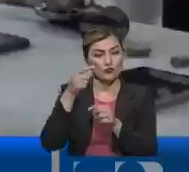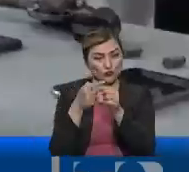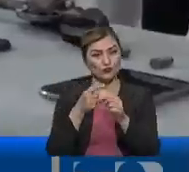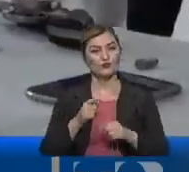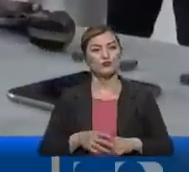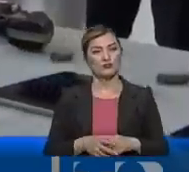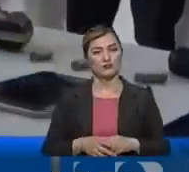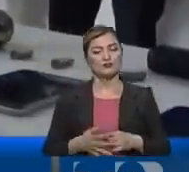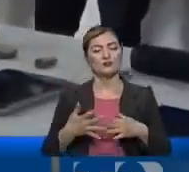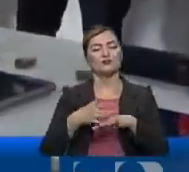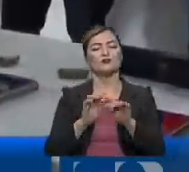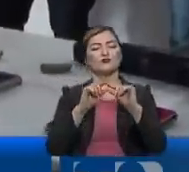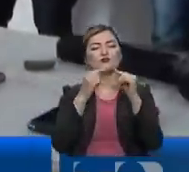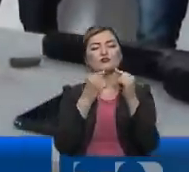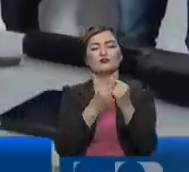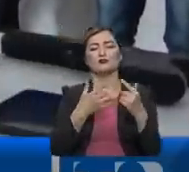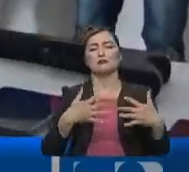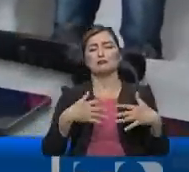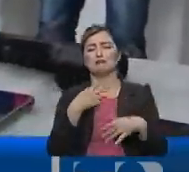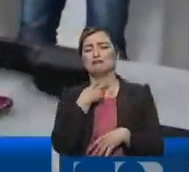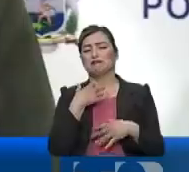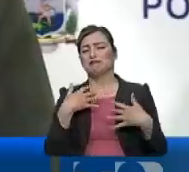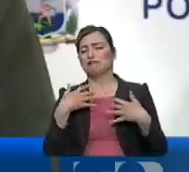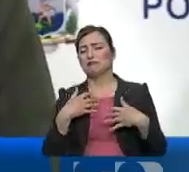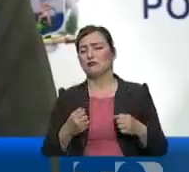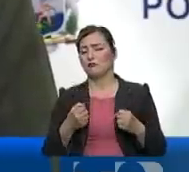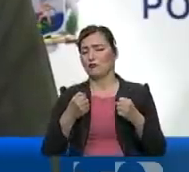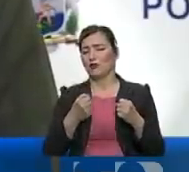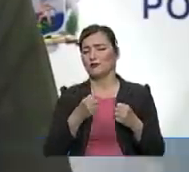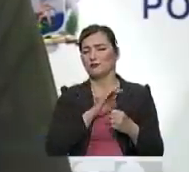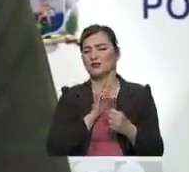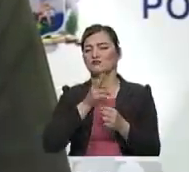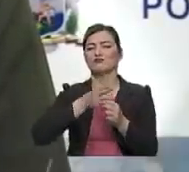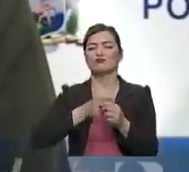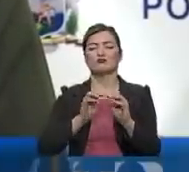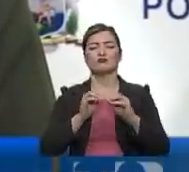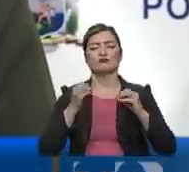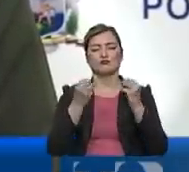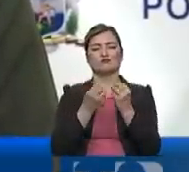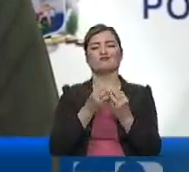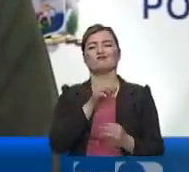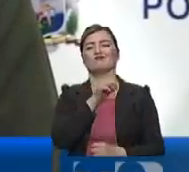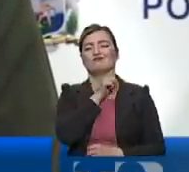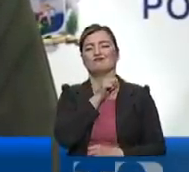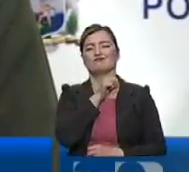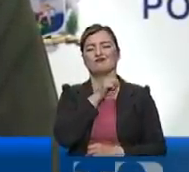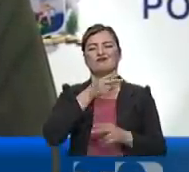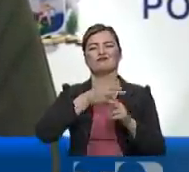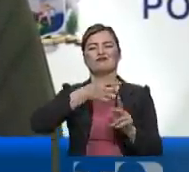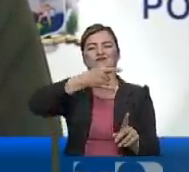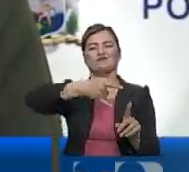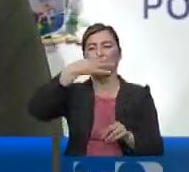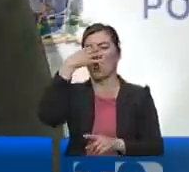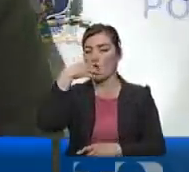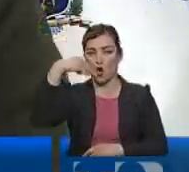Quito y serían integrantes de una peligrosa banda delictiva. Formarían parte de la organización criminal denominada